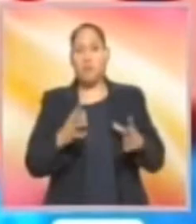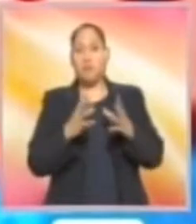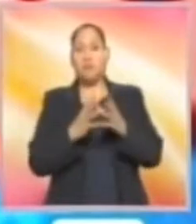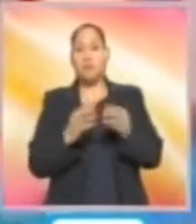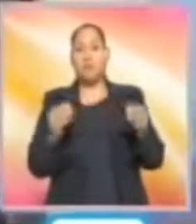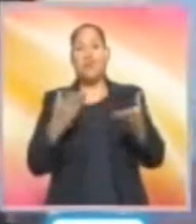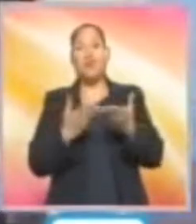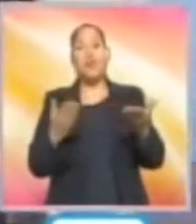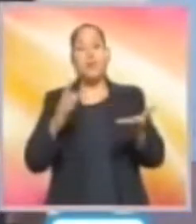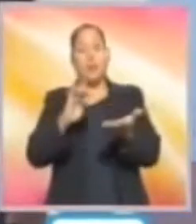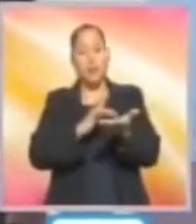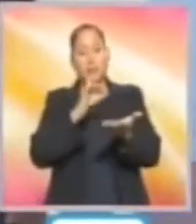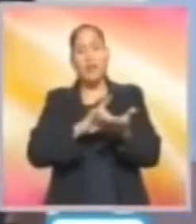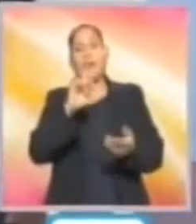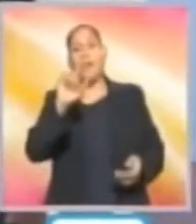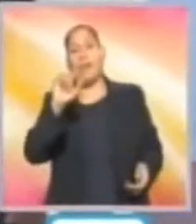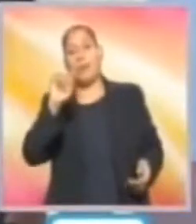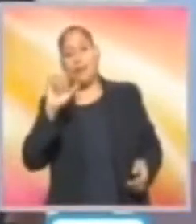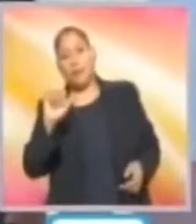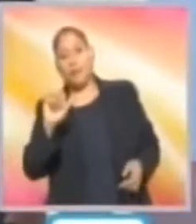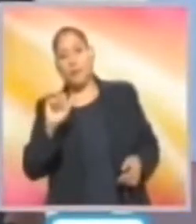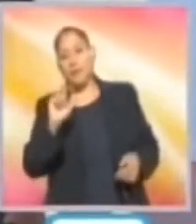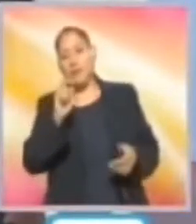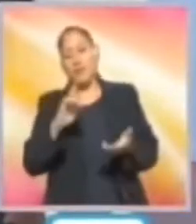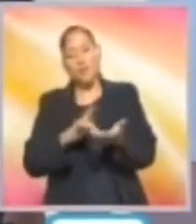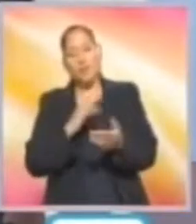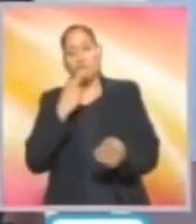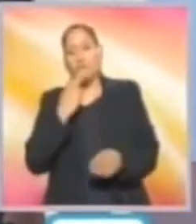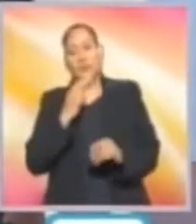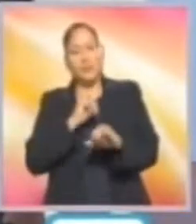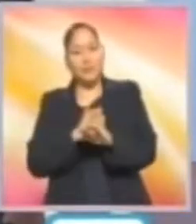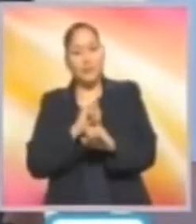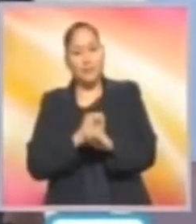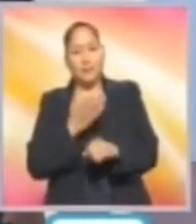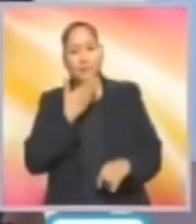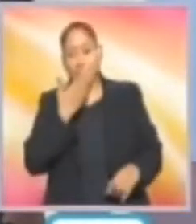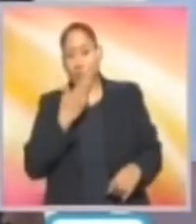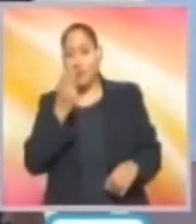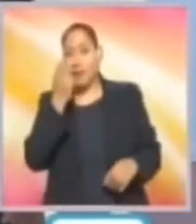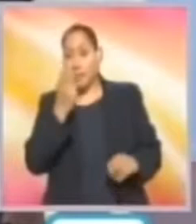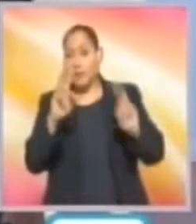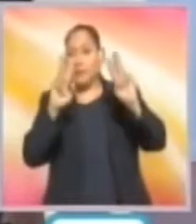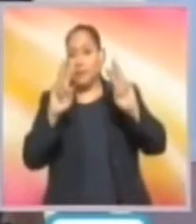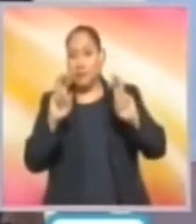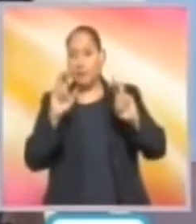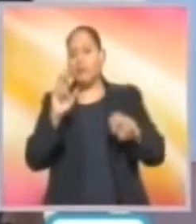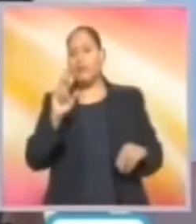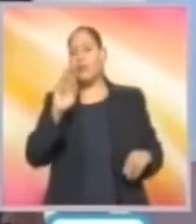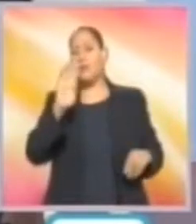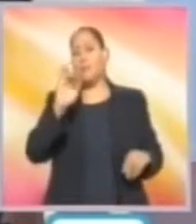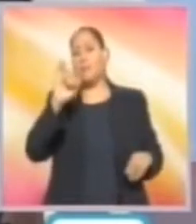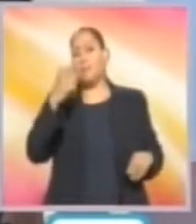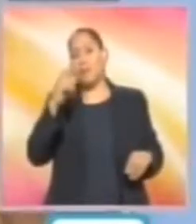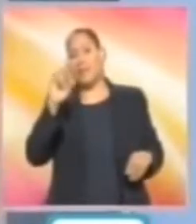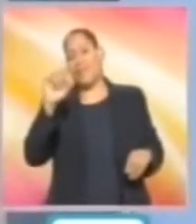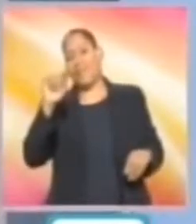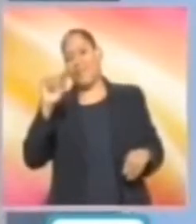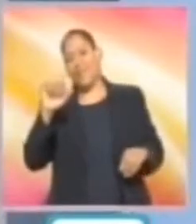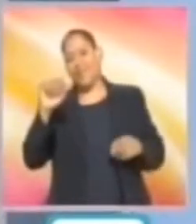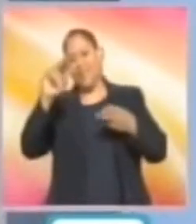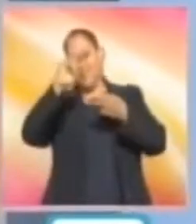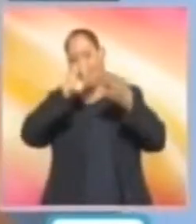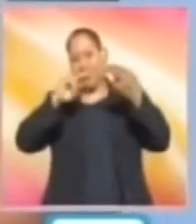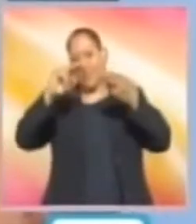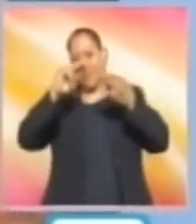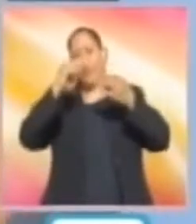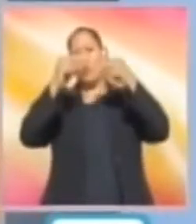al dataísmo. Sí, definitivamente. Entonces, este tema hace, ¿qué es el Big Data? o qué es el data, ¿no?